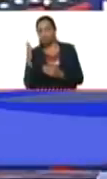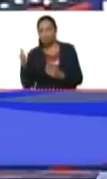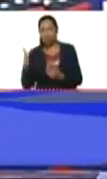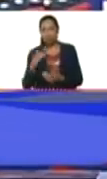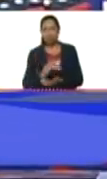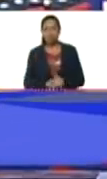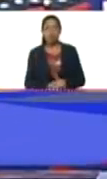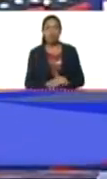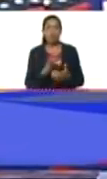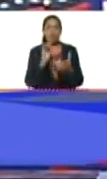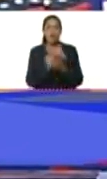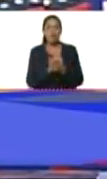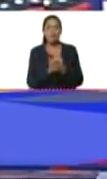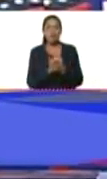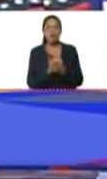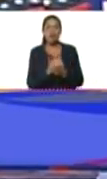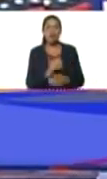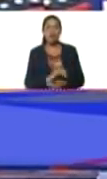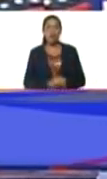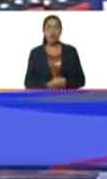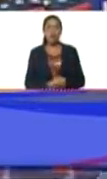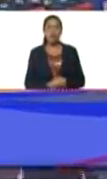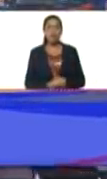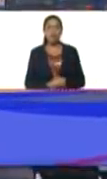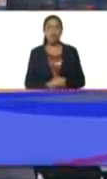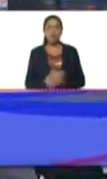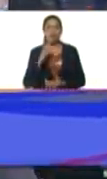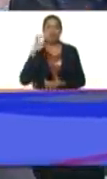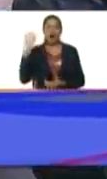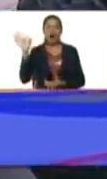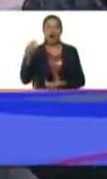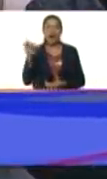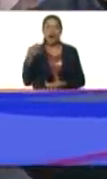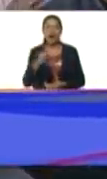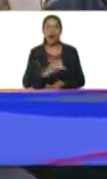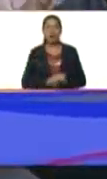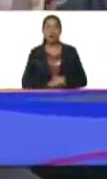compañero de Guarenas, el municipio